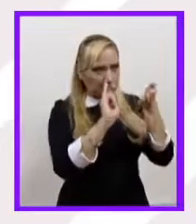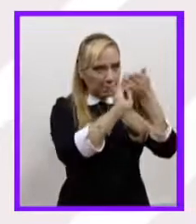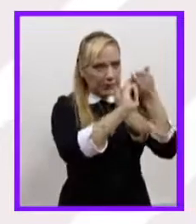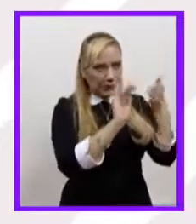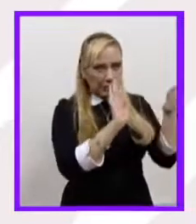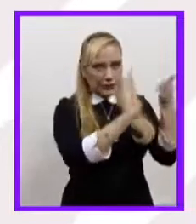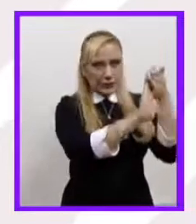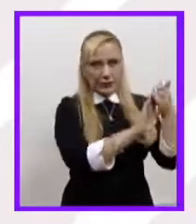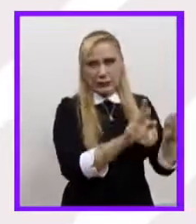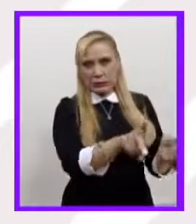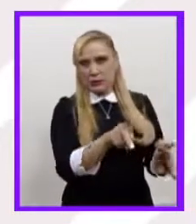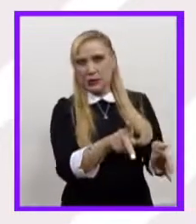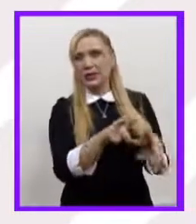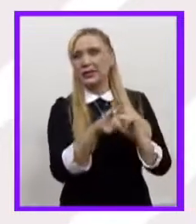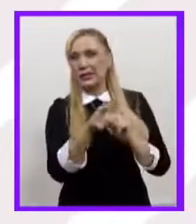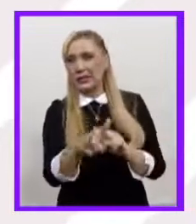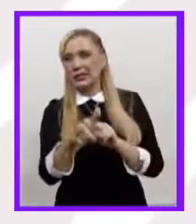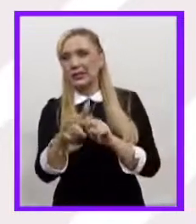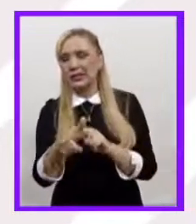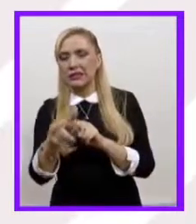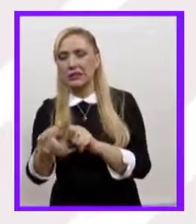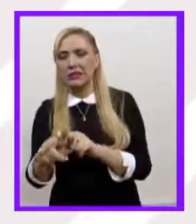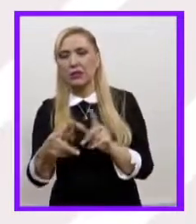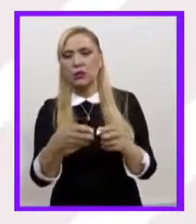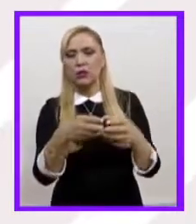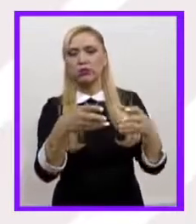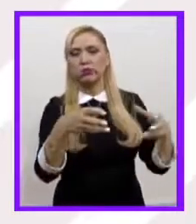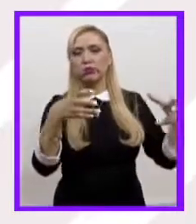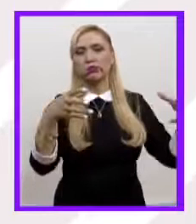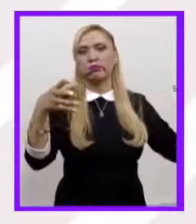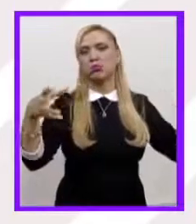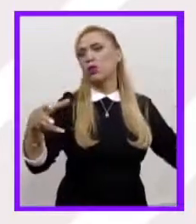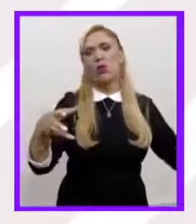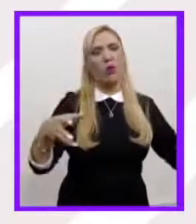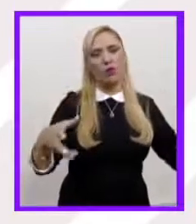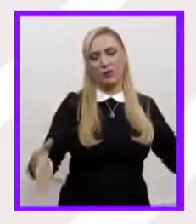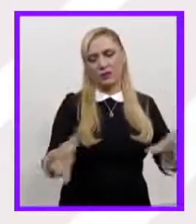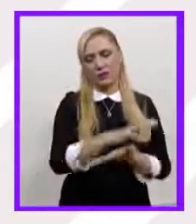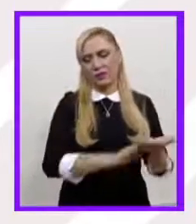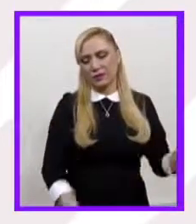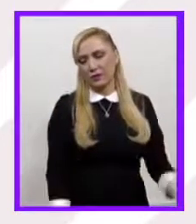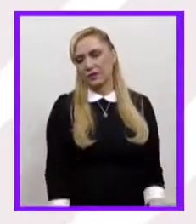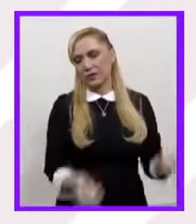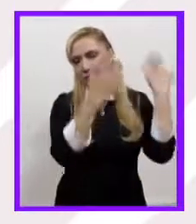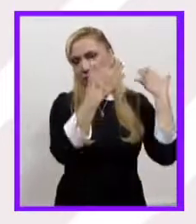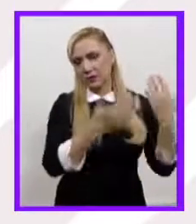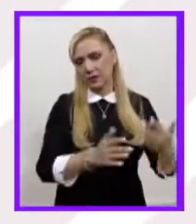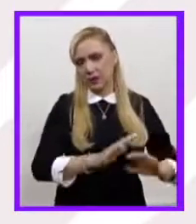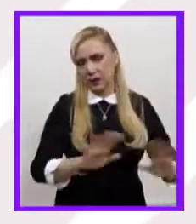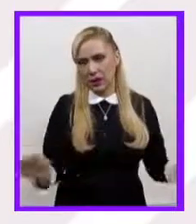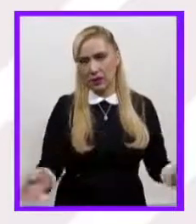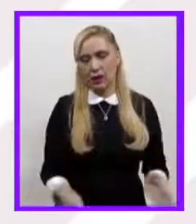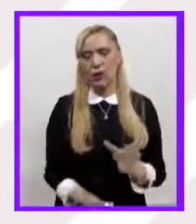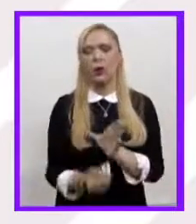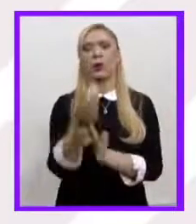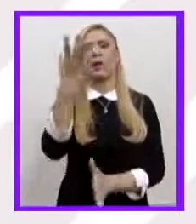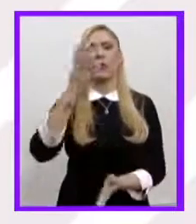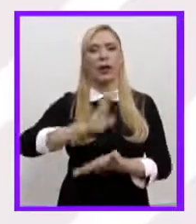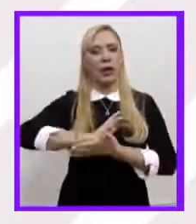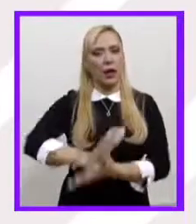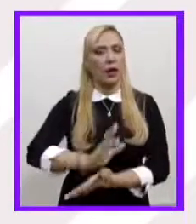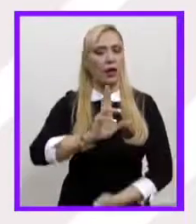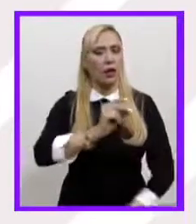seguir haciendo las cosas como las seguíamos haciendo con esta, digamos, una discriminación ya arraigada, estructural, violencia